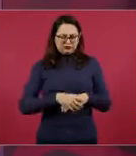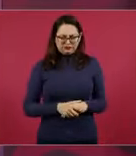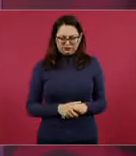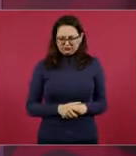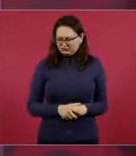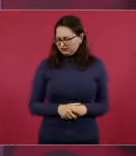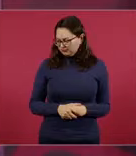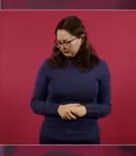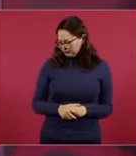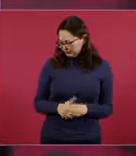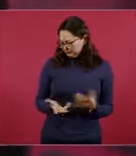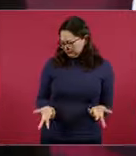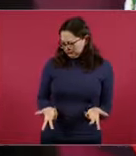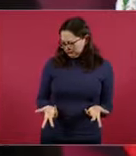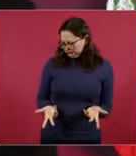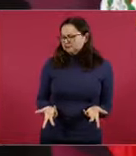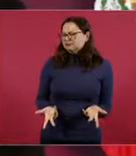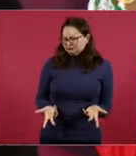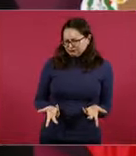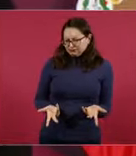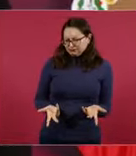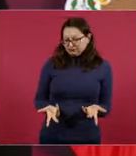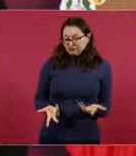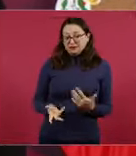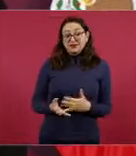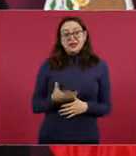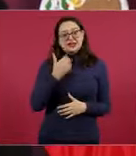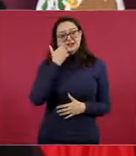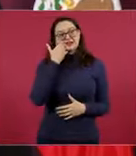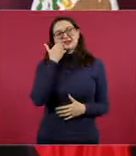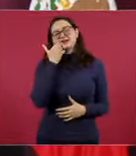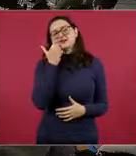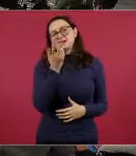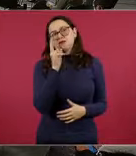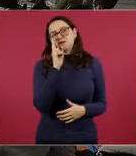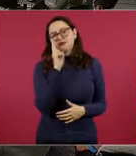¿no? Yo, ¿por qué? Es que quiero conocer,